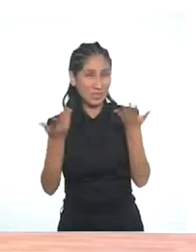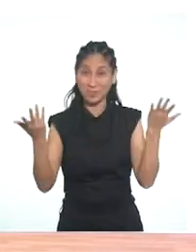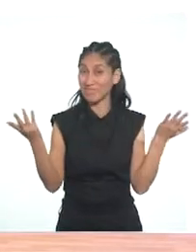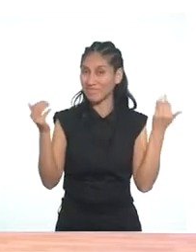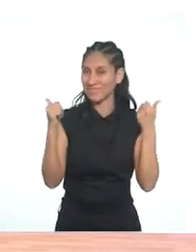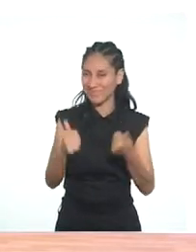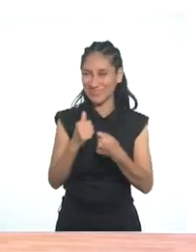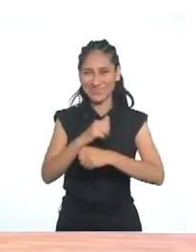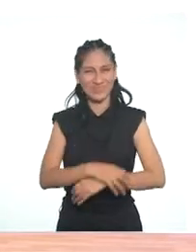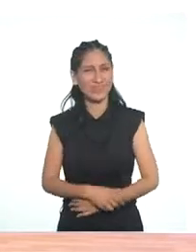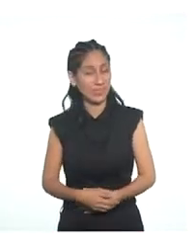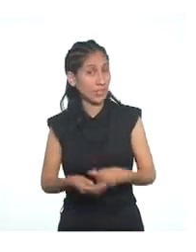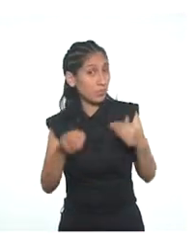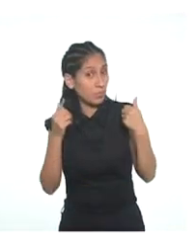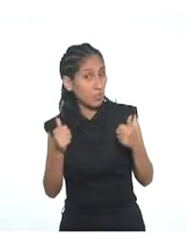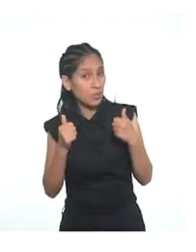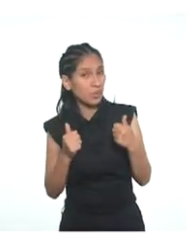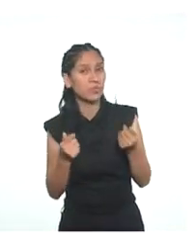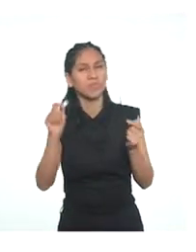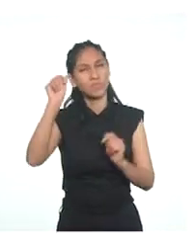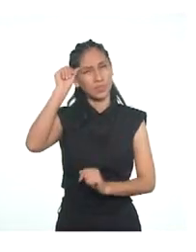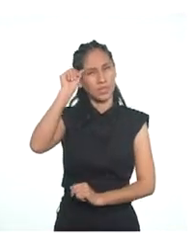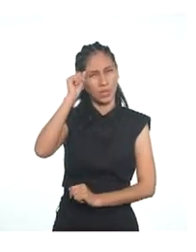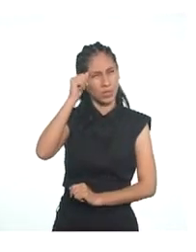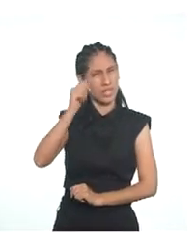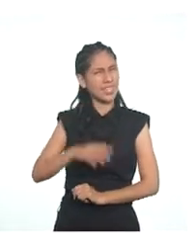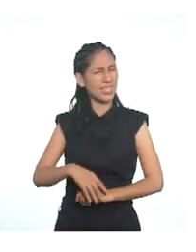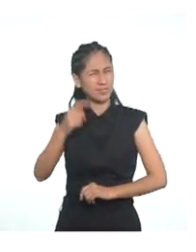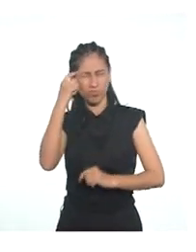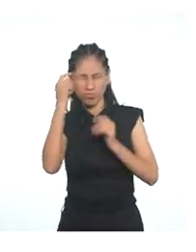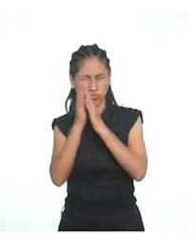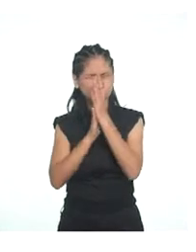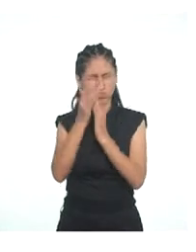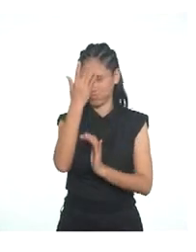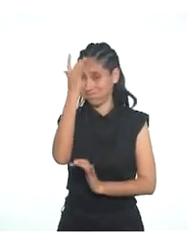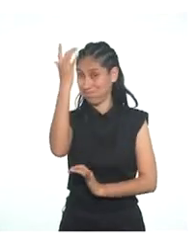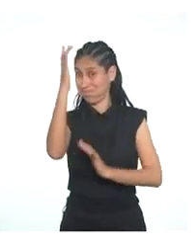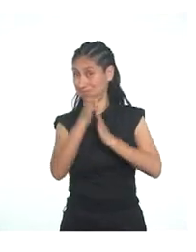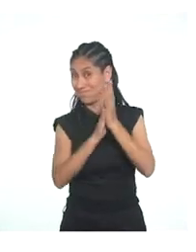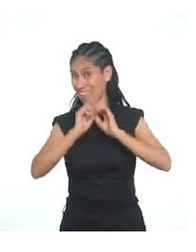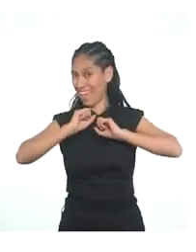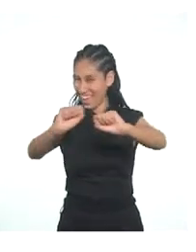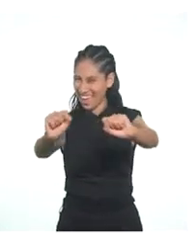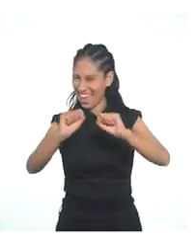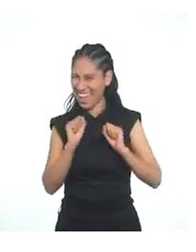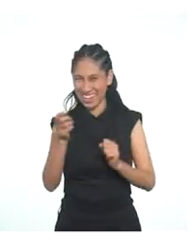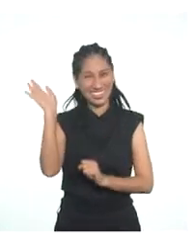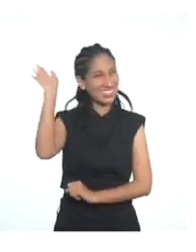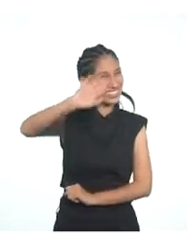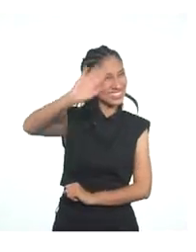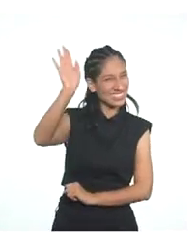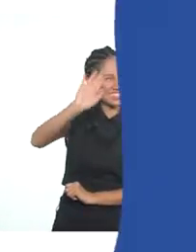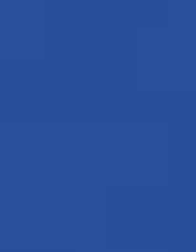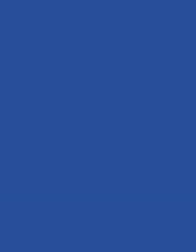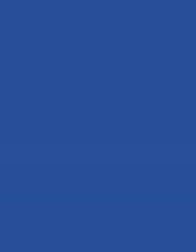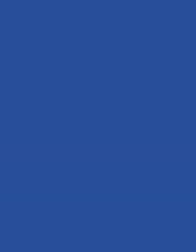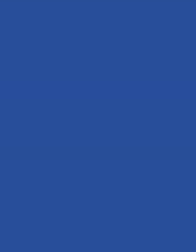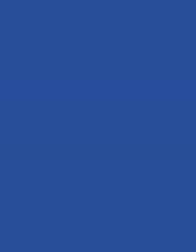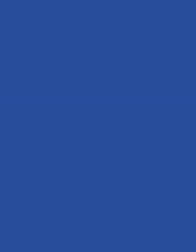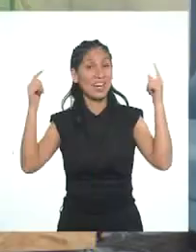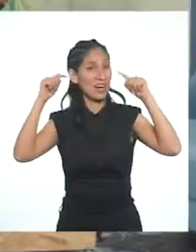1, 2, 3, 4, 5, 6, 7. Eso es. Muy bien. Recuerda que la creatividad es la inteligencia divirtiéndose. ¡Hasta